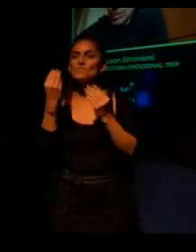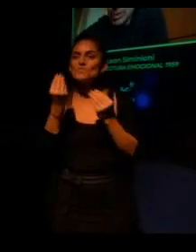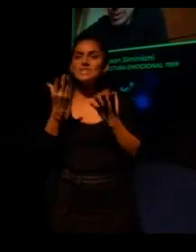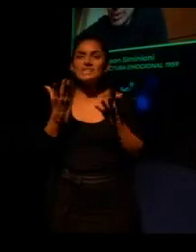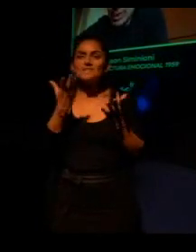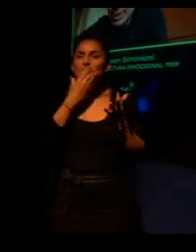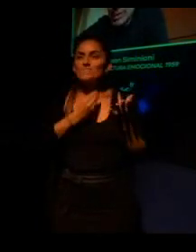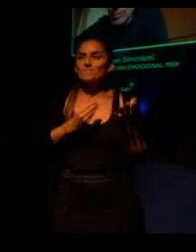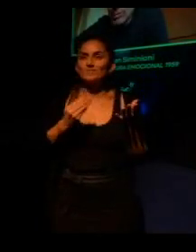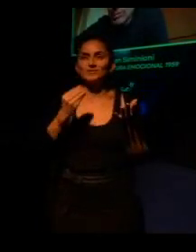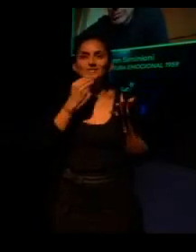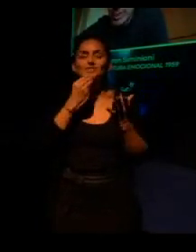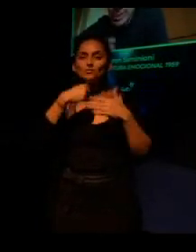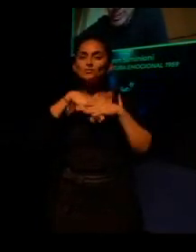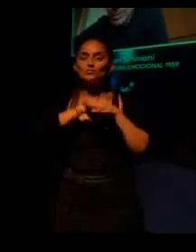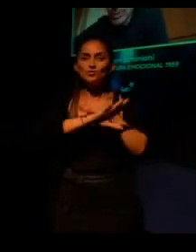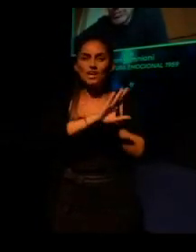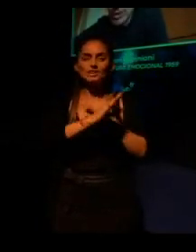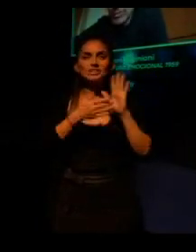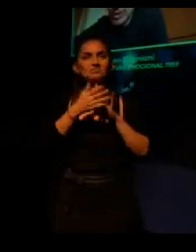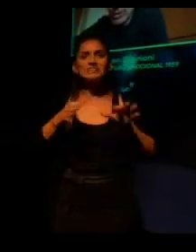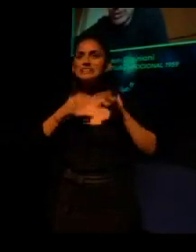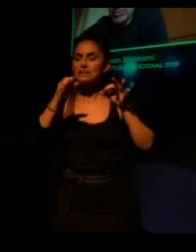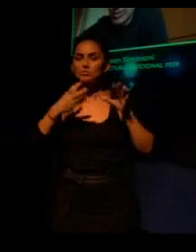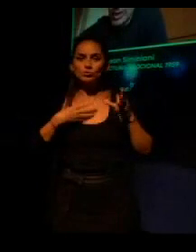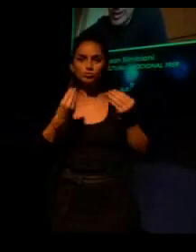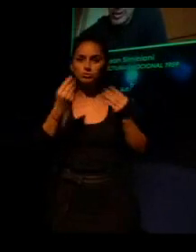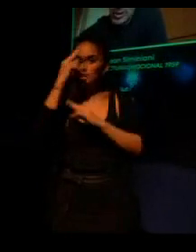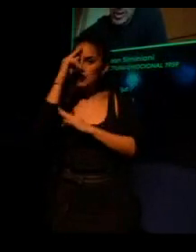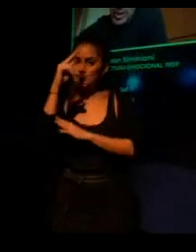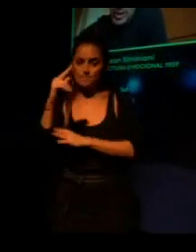gratos y al que tengo y siempre he tenido muchísimo respeto porque